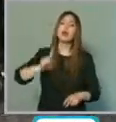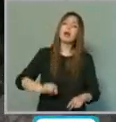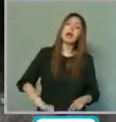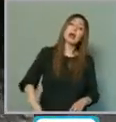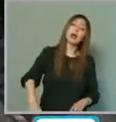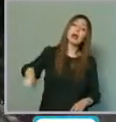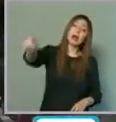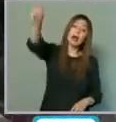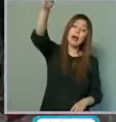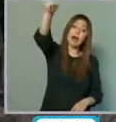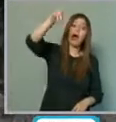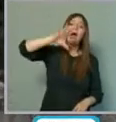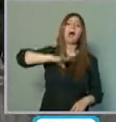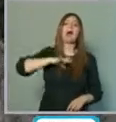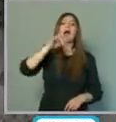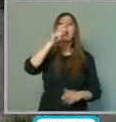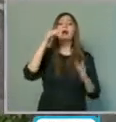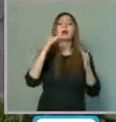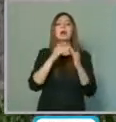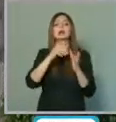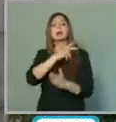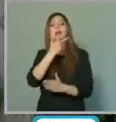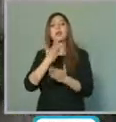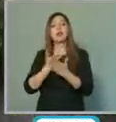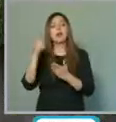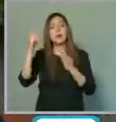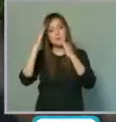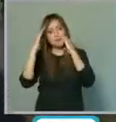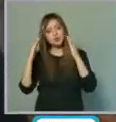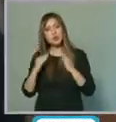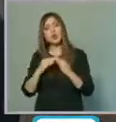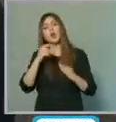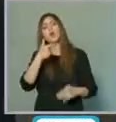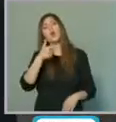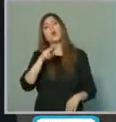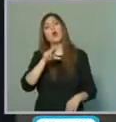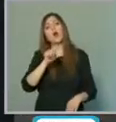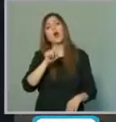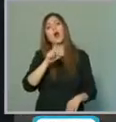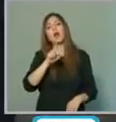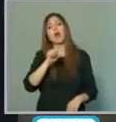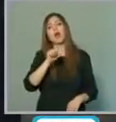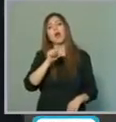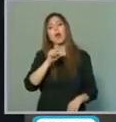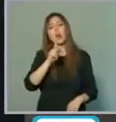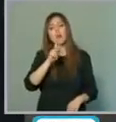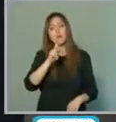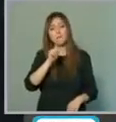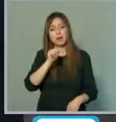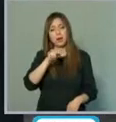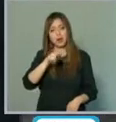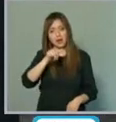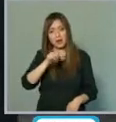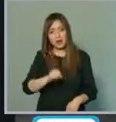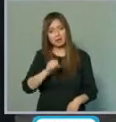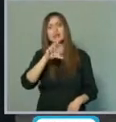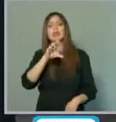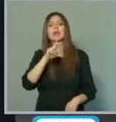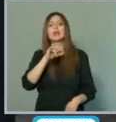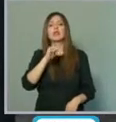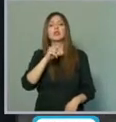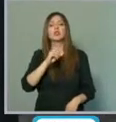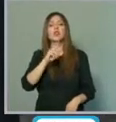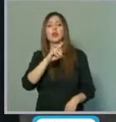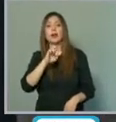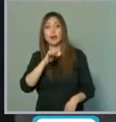arriba está en la casa de descanso de las misioneras guadalupanas de Cristo Rey. Ya, que es de estilo como californiano, ¿no? Sí,